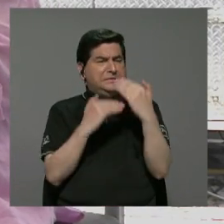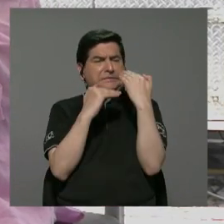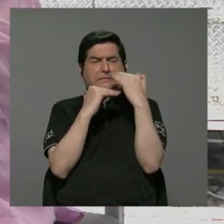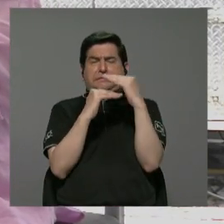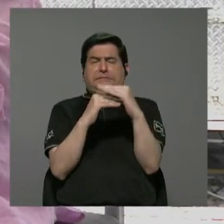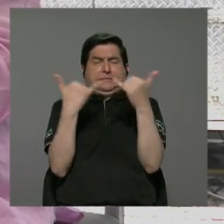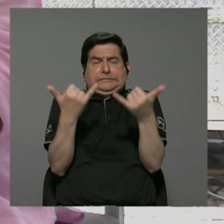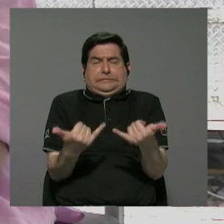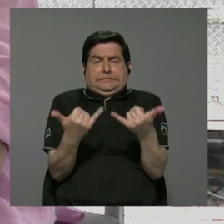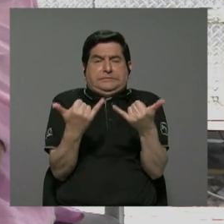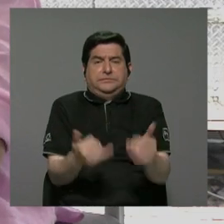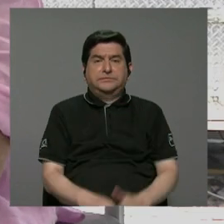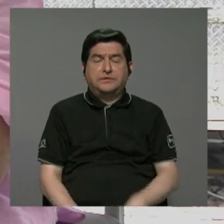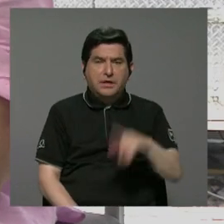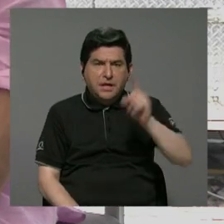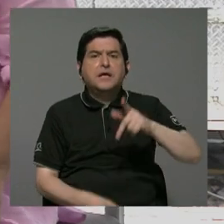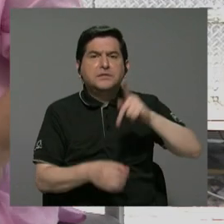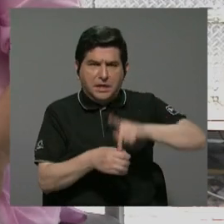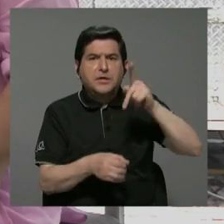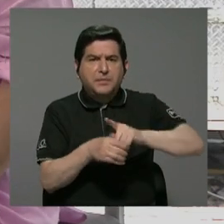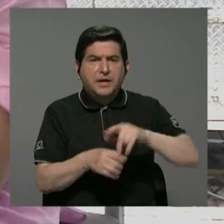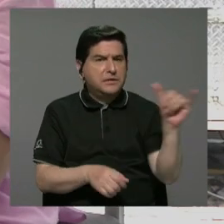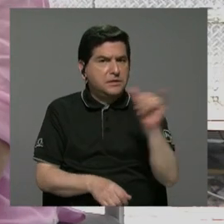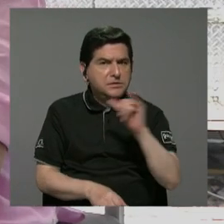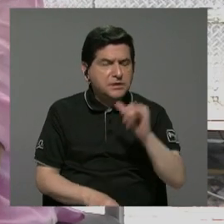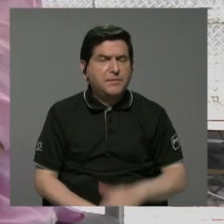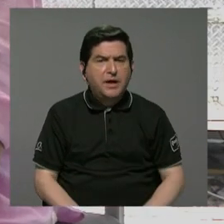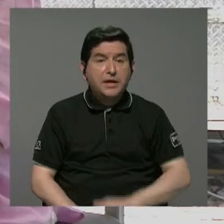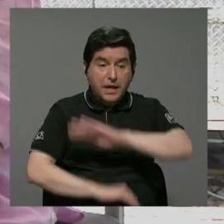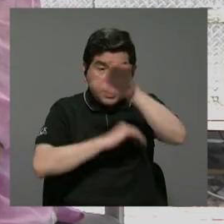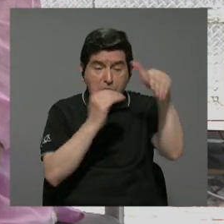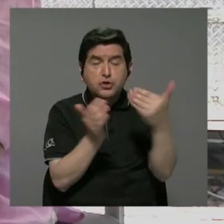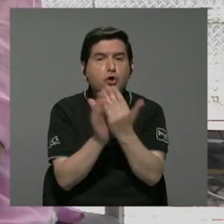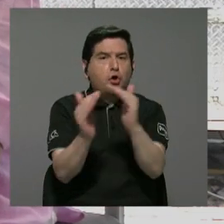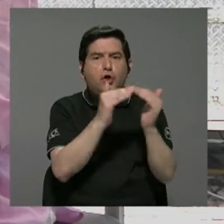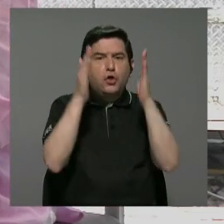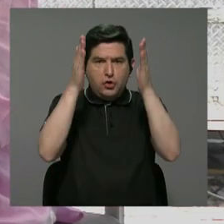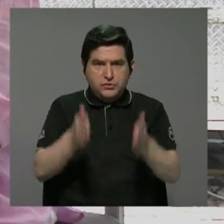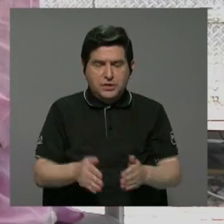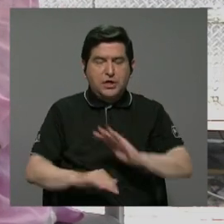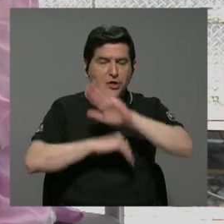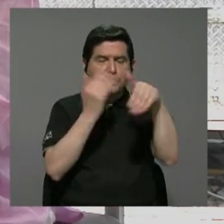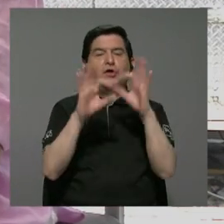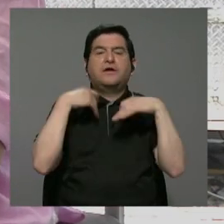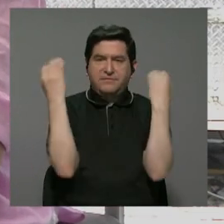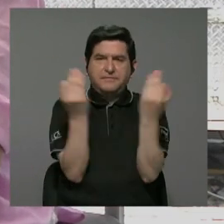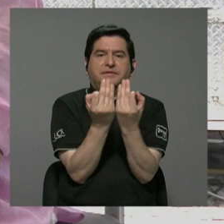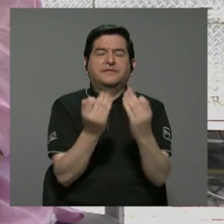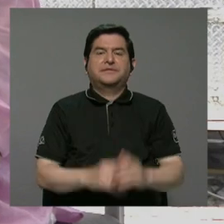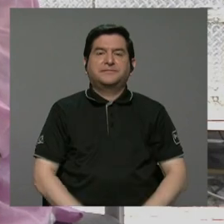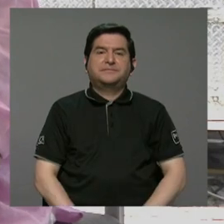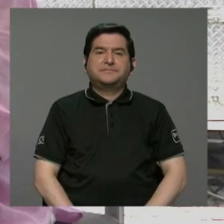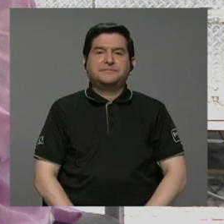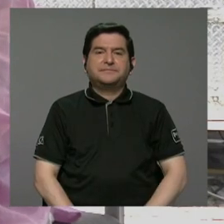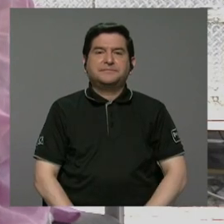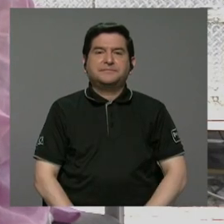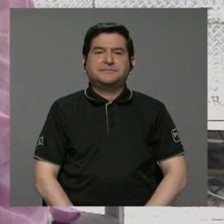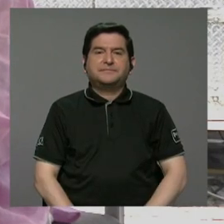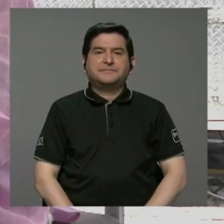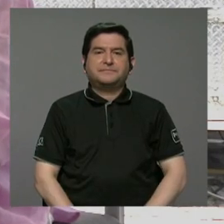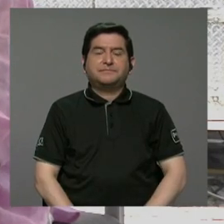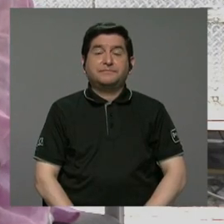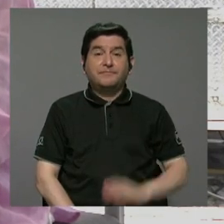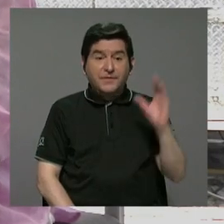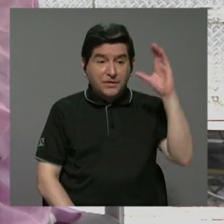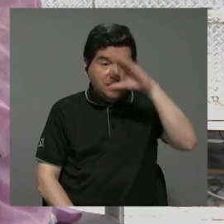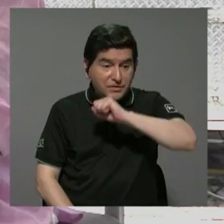hoy día. Entonces tienen que participar también en general toda la ciudadanía, todas las familias. Bueno, así vemos